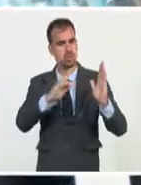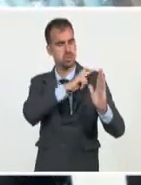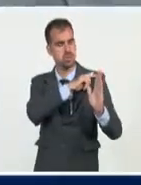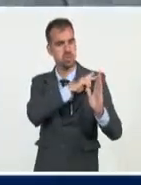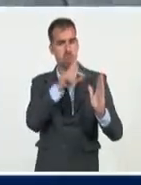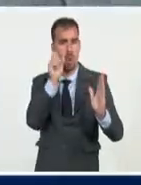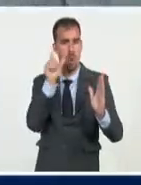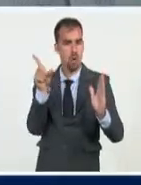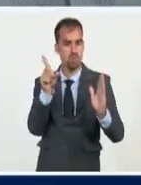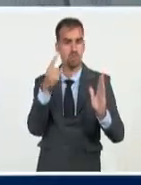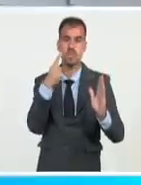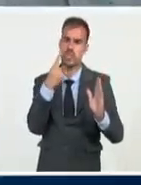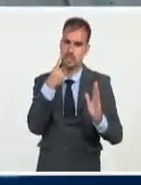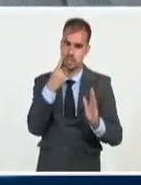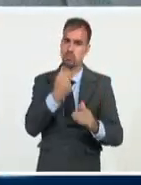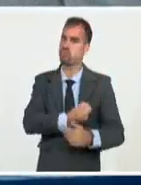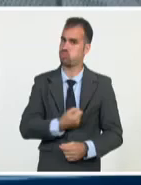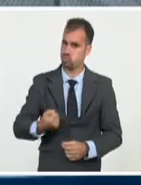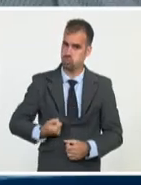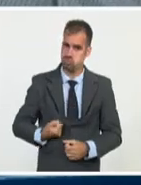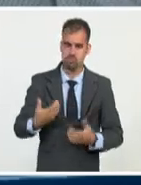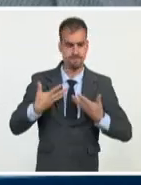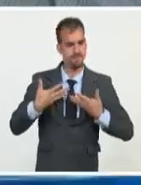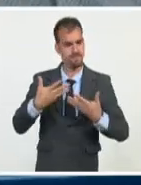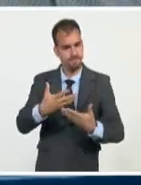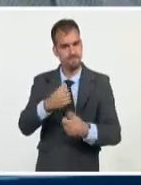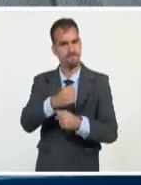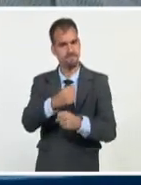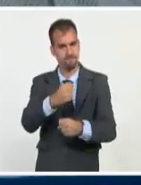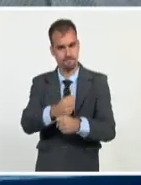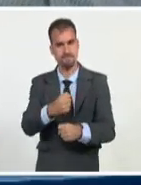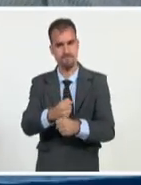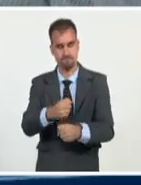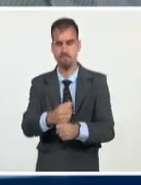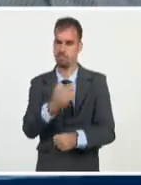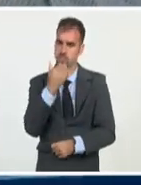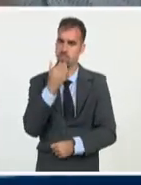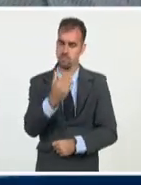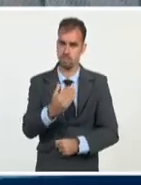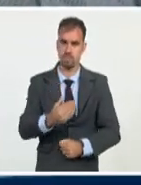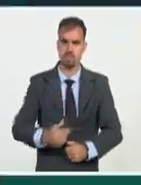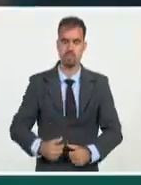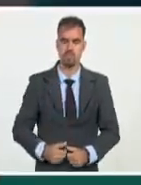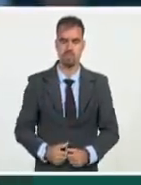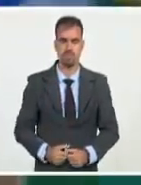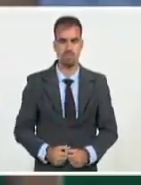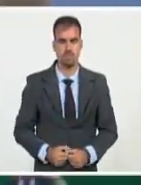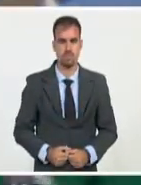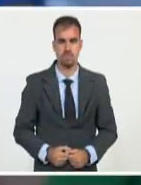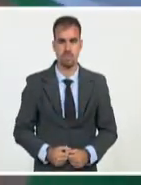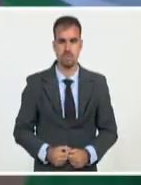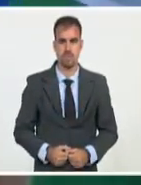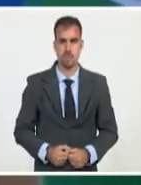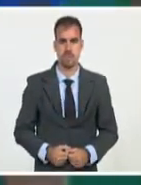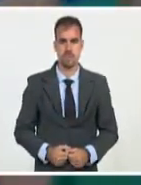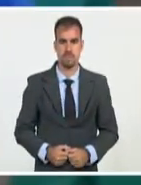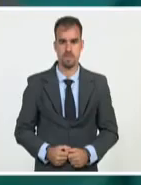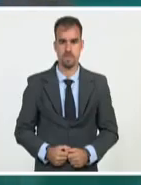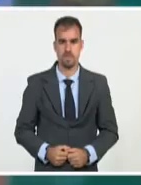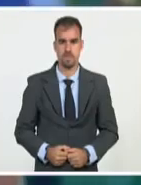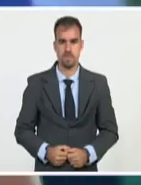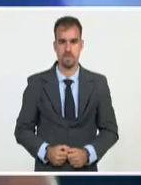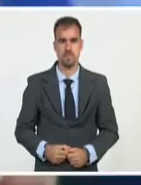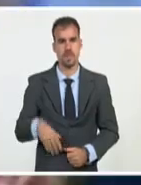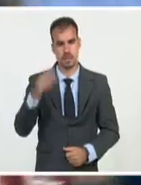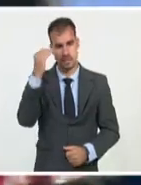Reynoso sobresalió por su esfuerzo, dedicación, ímpetu y transparencia para sacar adelante una misión que ya